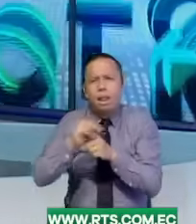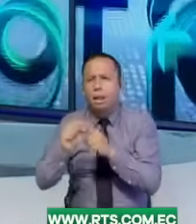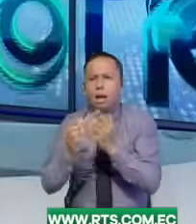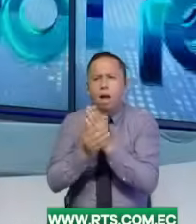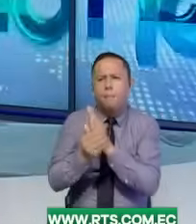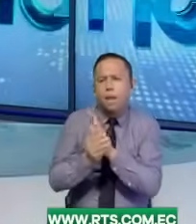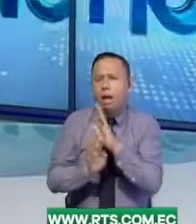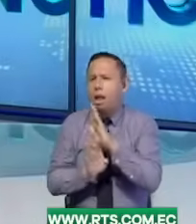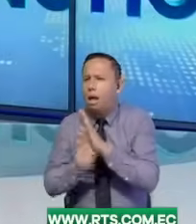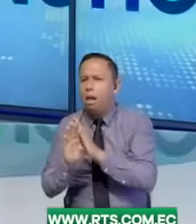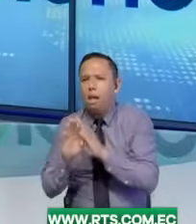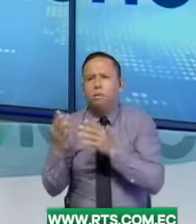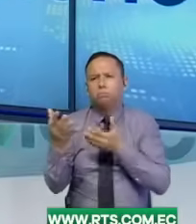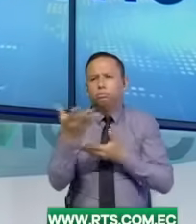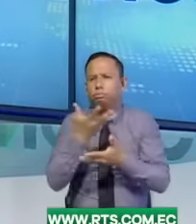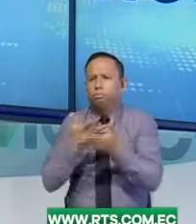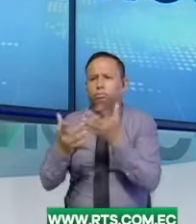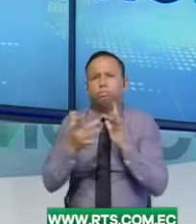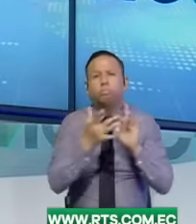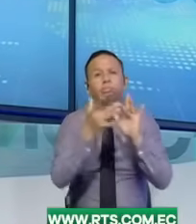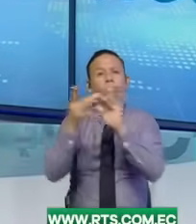y crear redes de contacto.